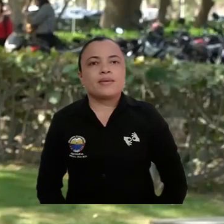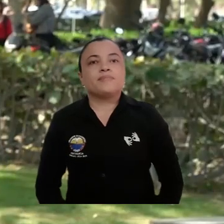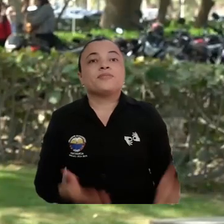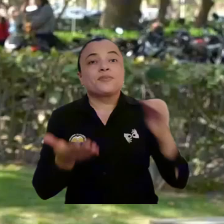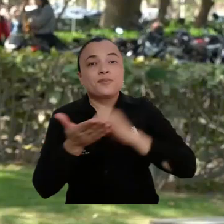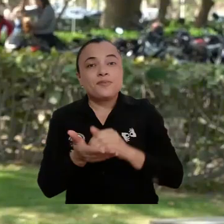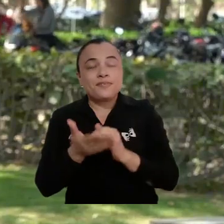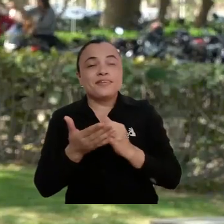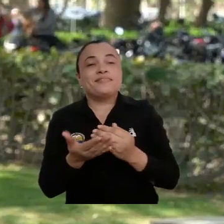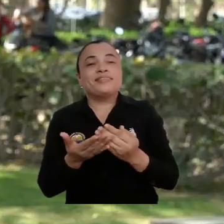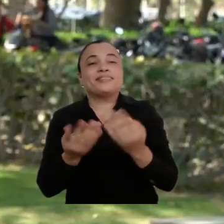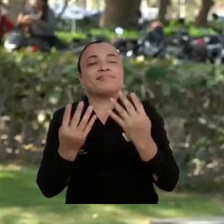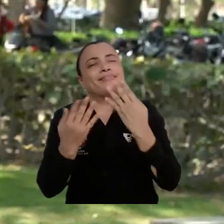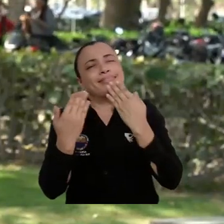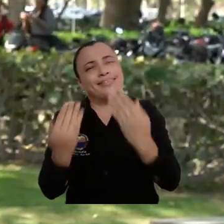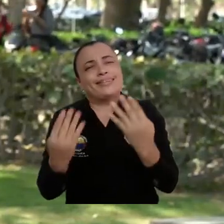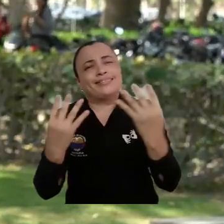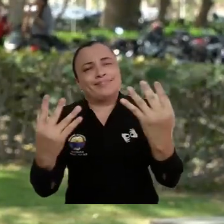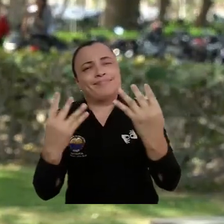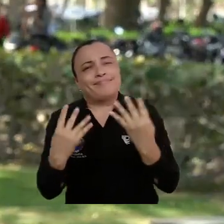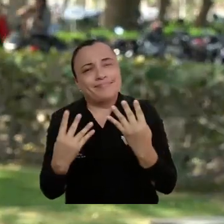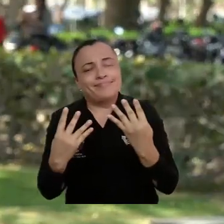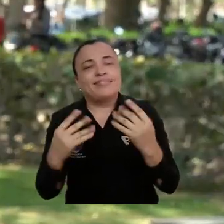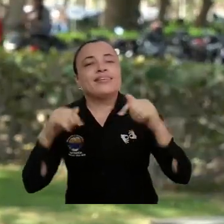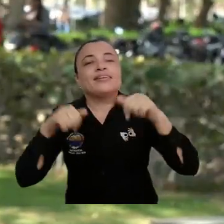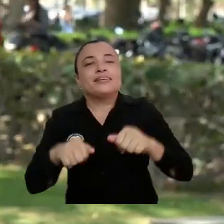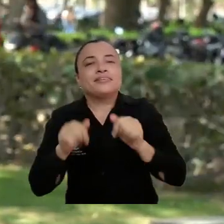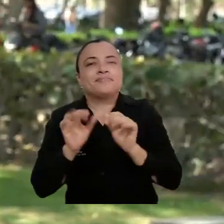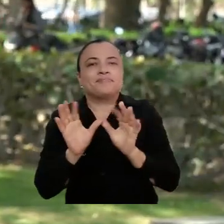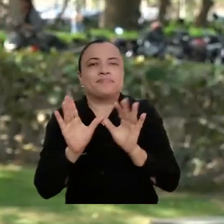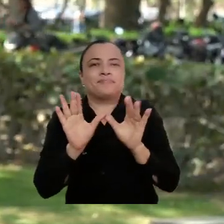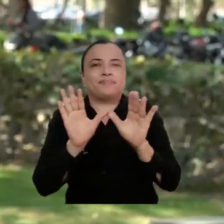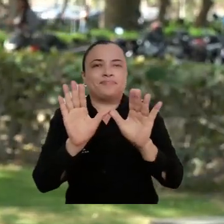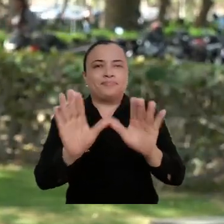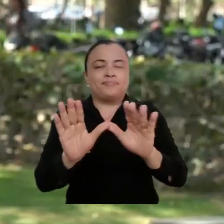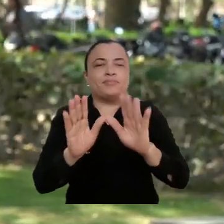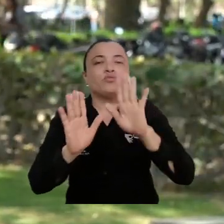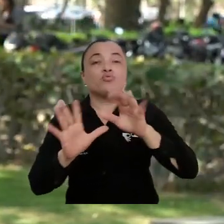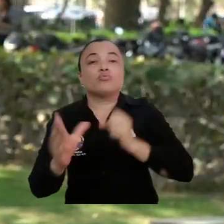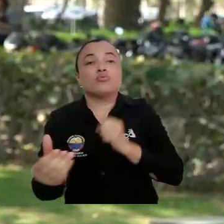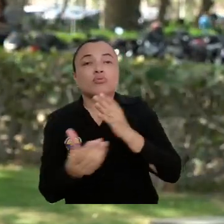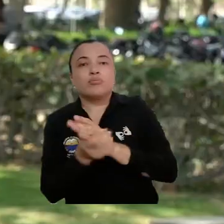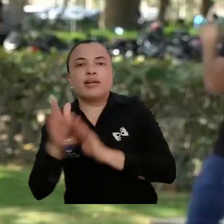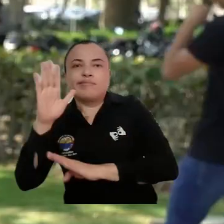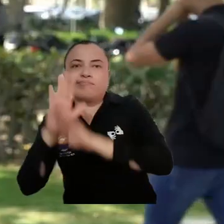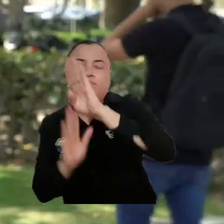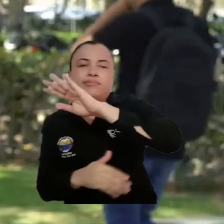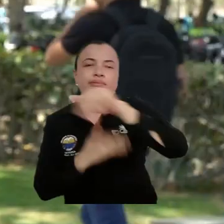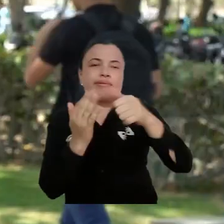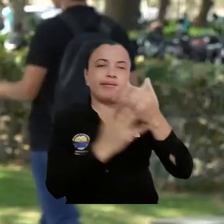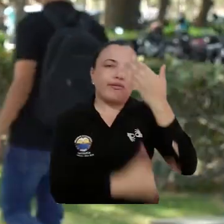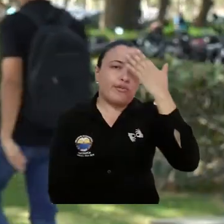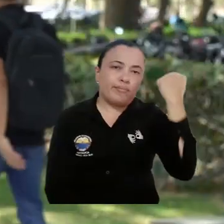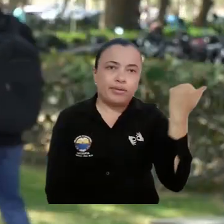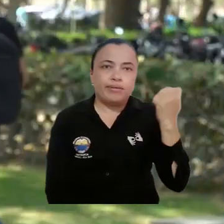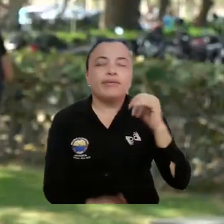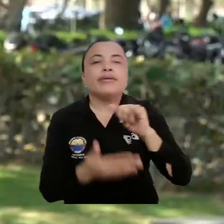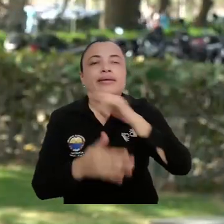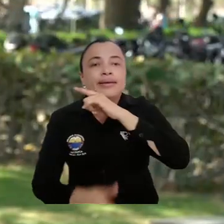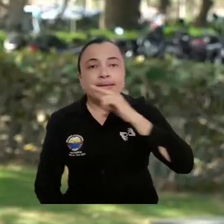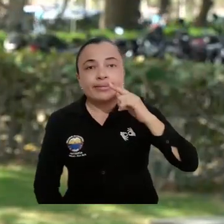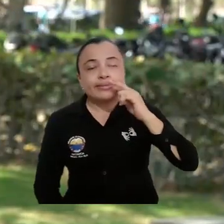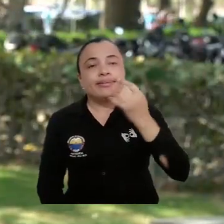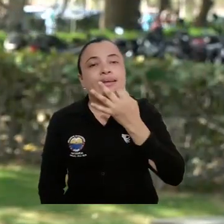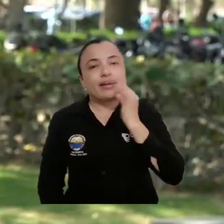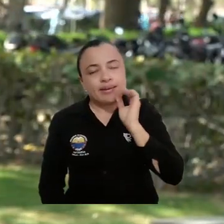Ya estamos de vuelta, gracias por su sintonía. Esto es el Campus TV con el documental Del Esplendor al Olvido, haciendas